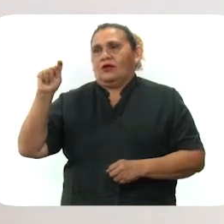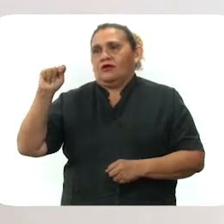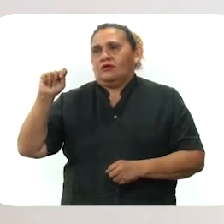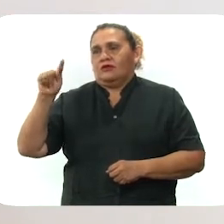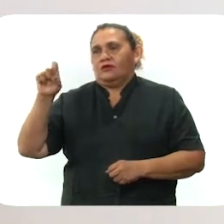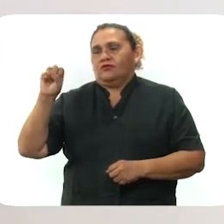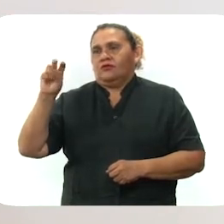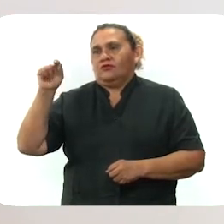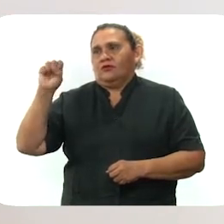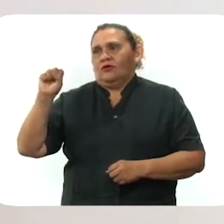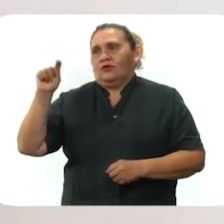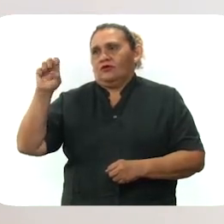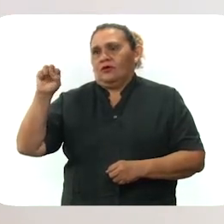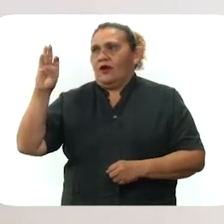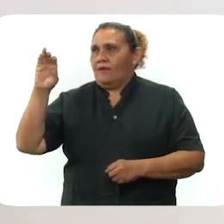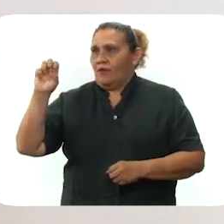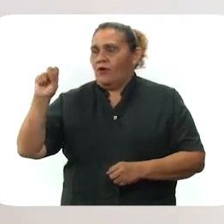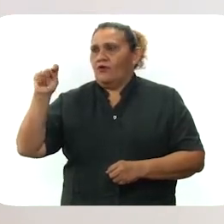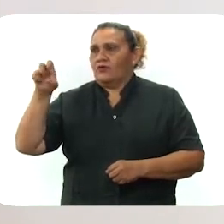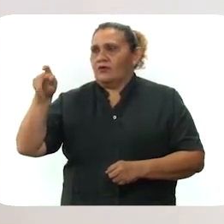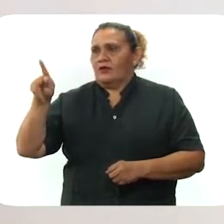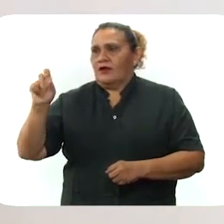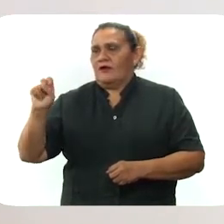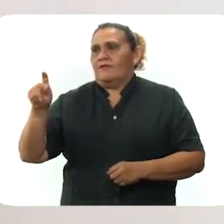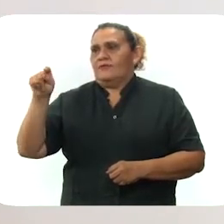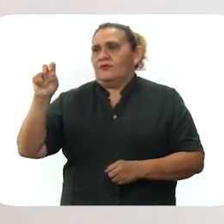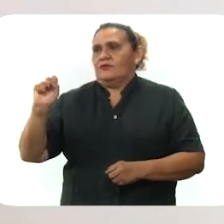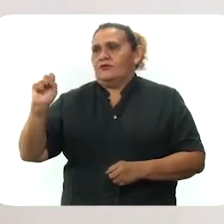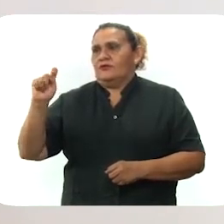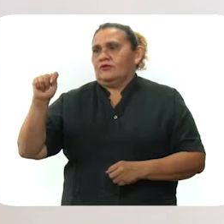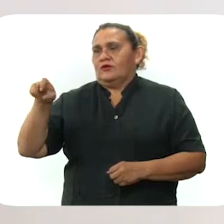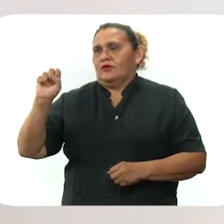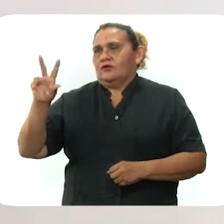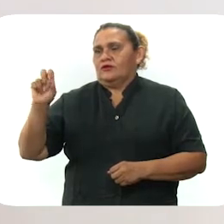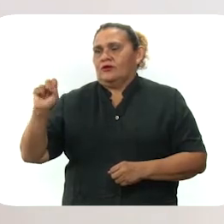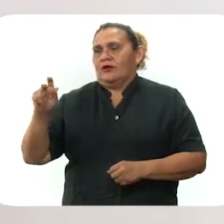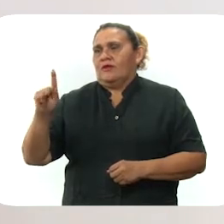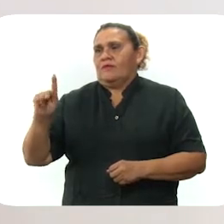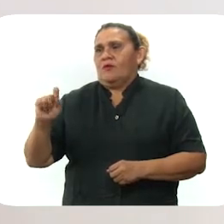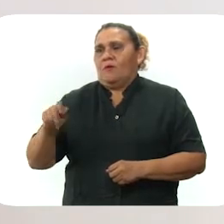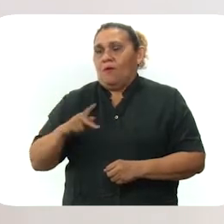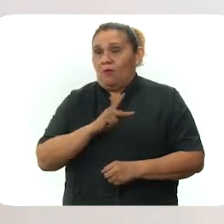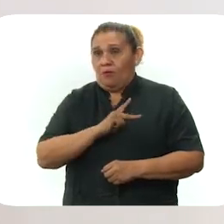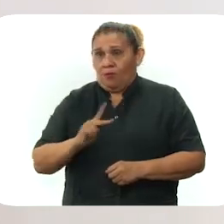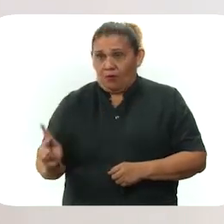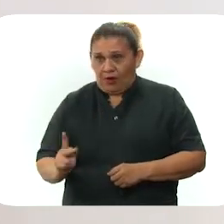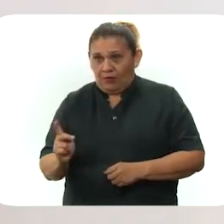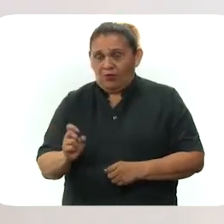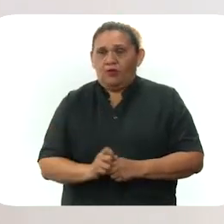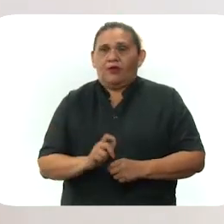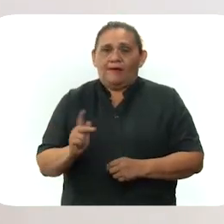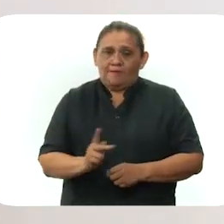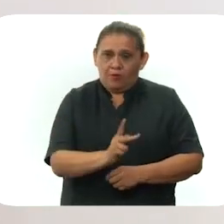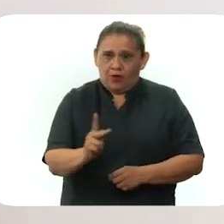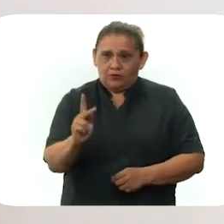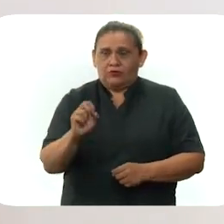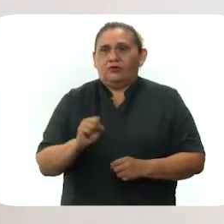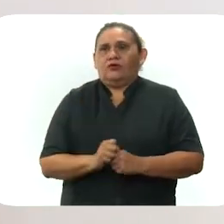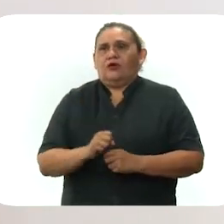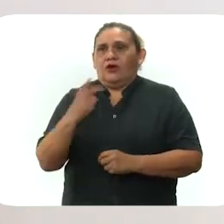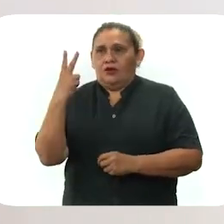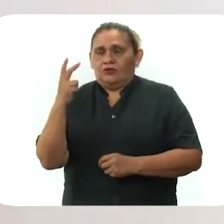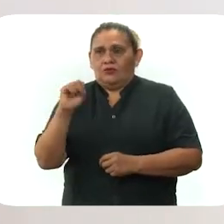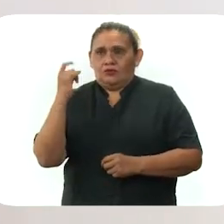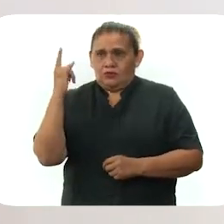Tamec, Teabo, Tecal de Venegas, Tecom, Telchac Pueblo, Telchac Puerto, Temax, Temozón y Tixcocop. El 2 de